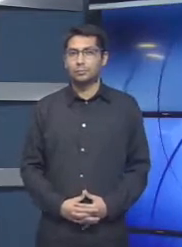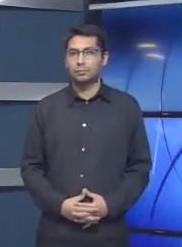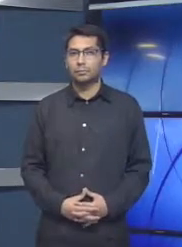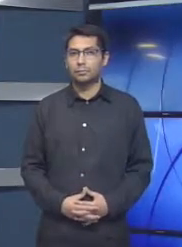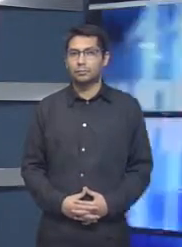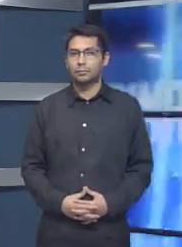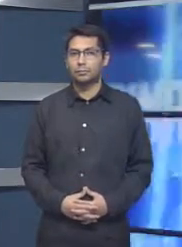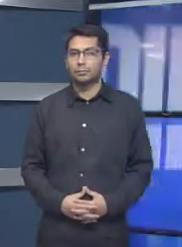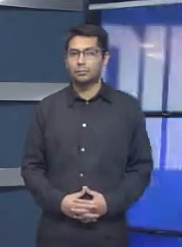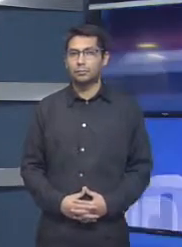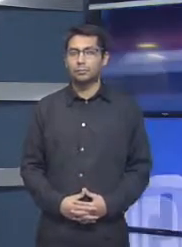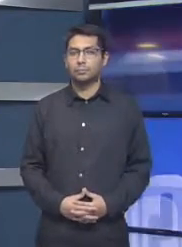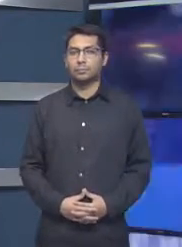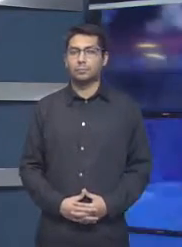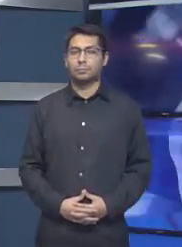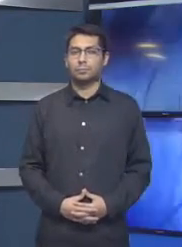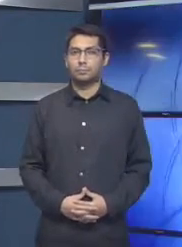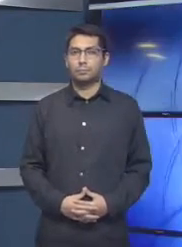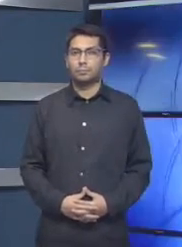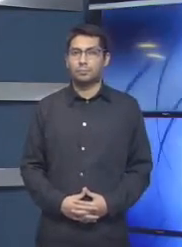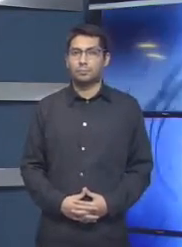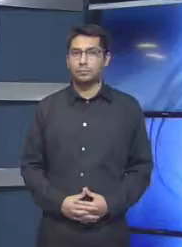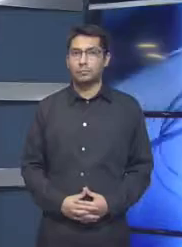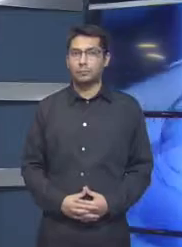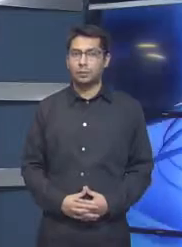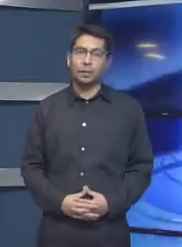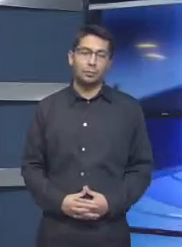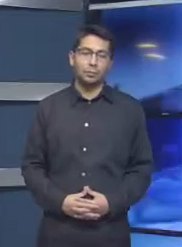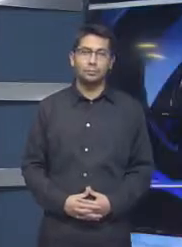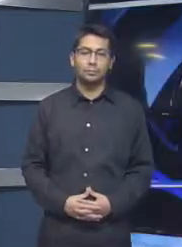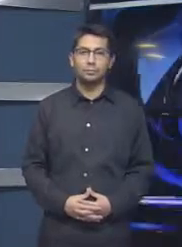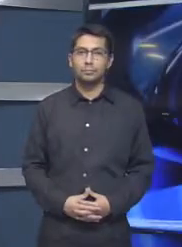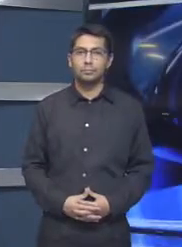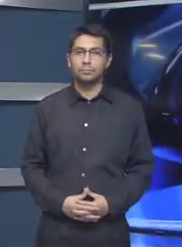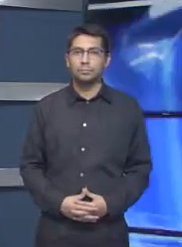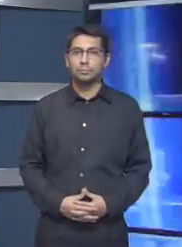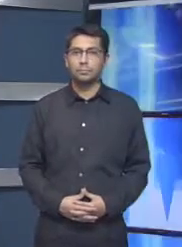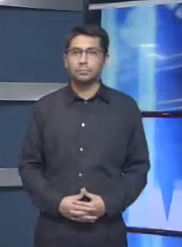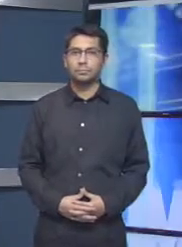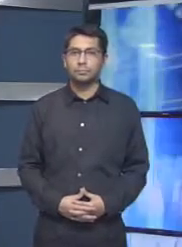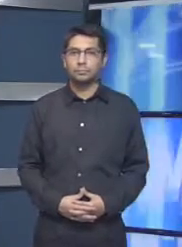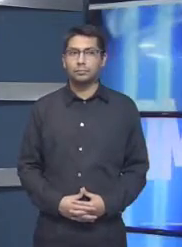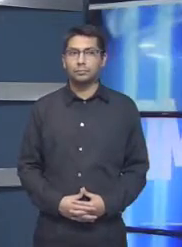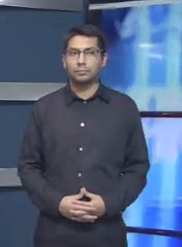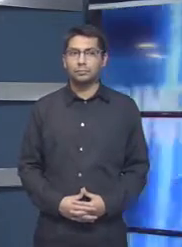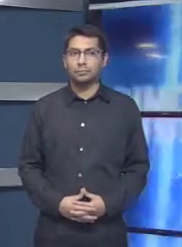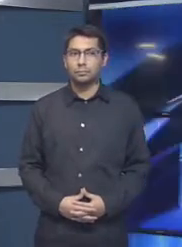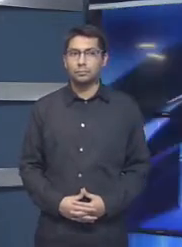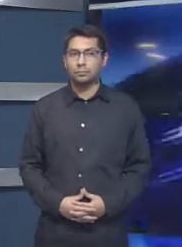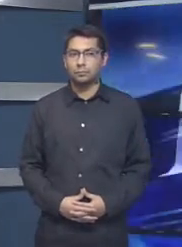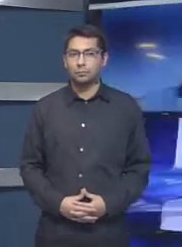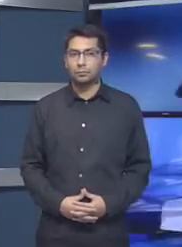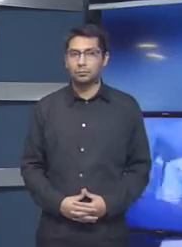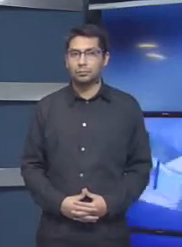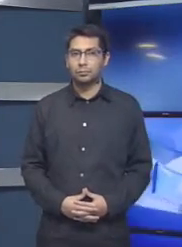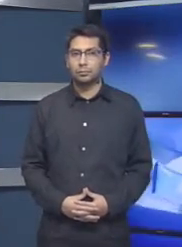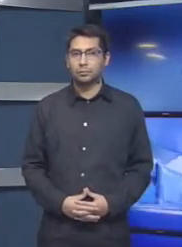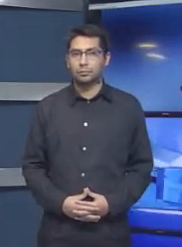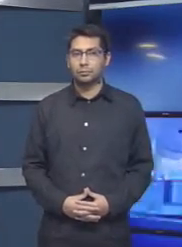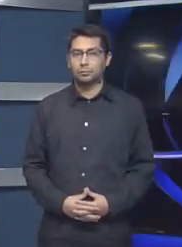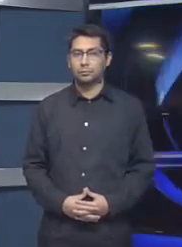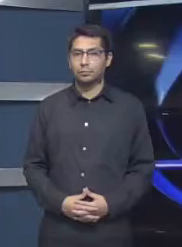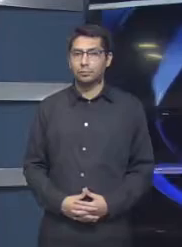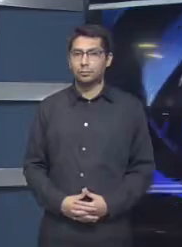Sí, depende, tengamos en cuenta la situación también que estamos atravesando. Claro. La Argentina viene de hace varios